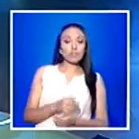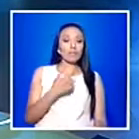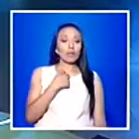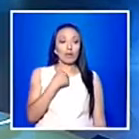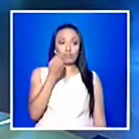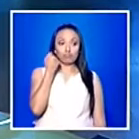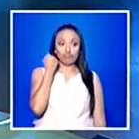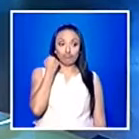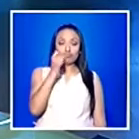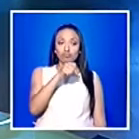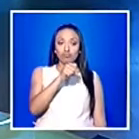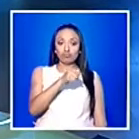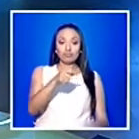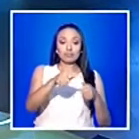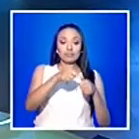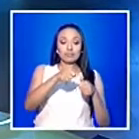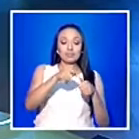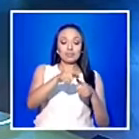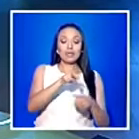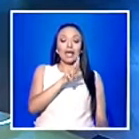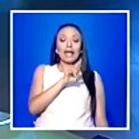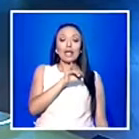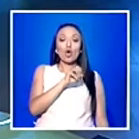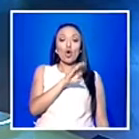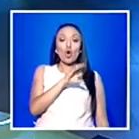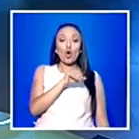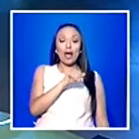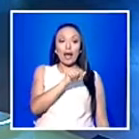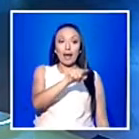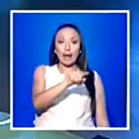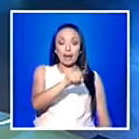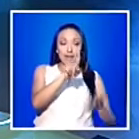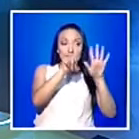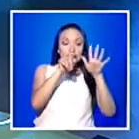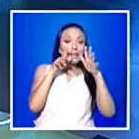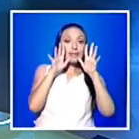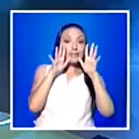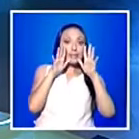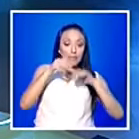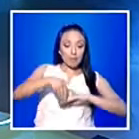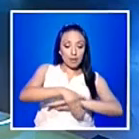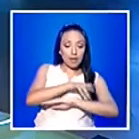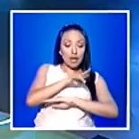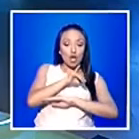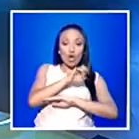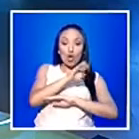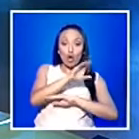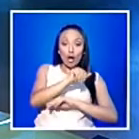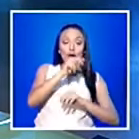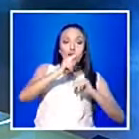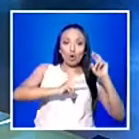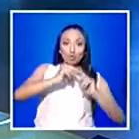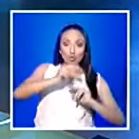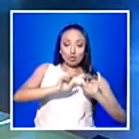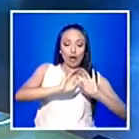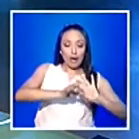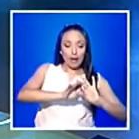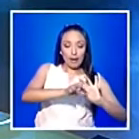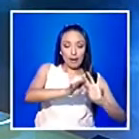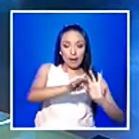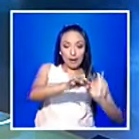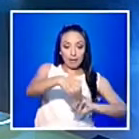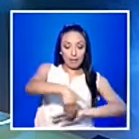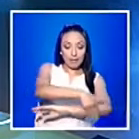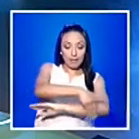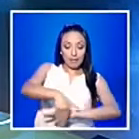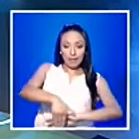poco justamente cerca de la estación de la Río Coca, en la 6 de diciembre y avenida Río Coca. Están también en proceso de repavimentación y rehabilitación